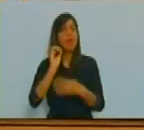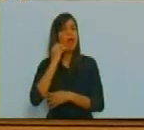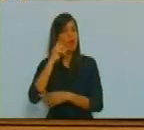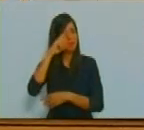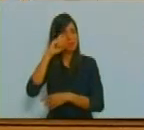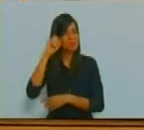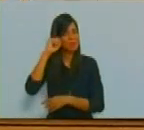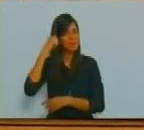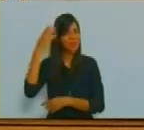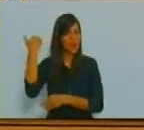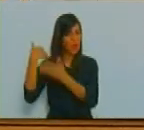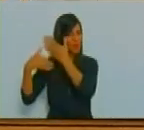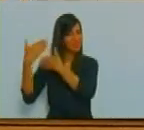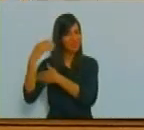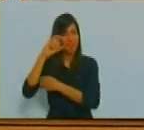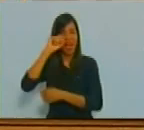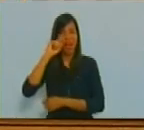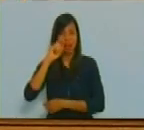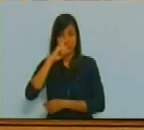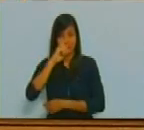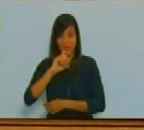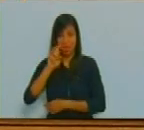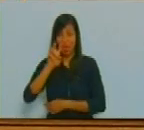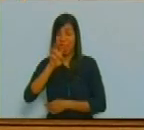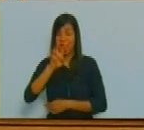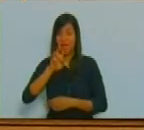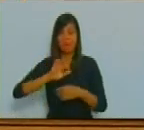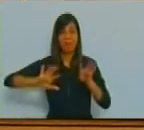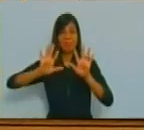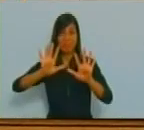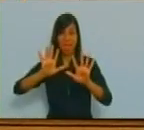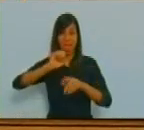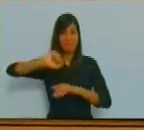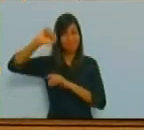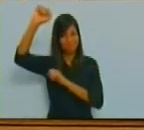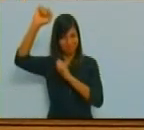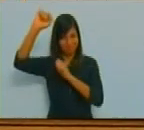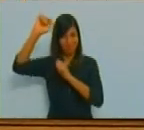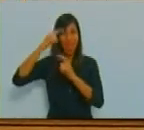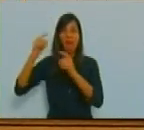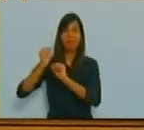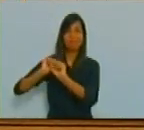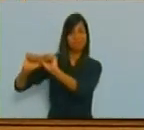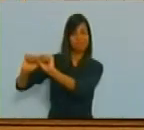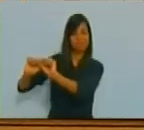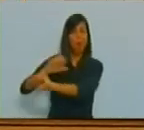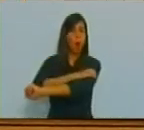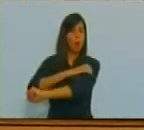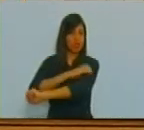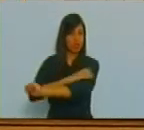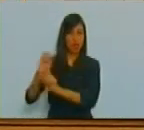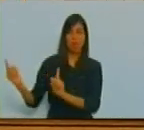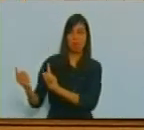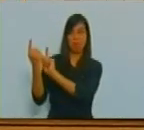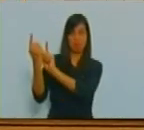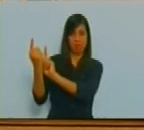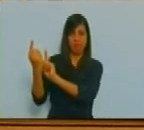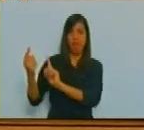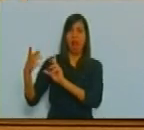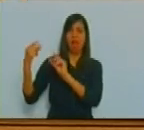llamamos ese año nuestros diez héroes se enfrentaron a los aprendices que ya empezaba a despuntar